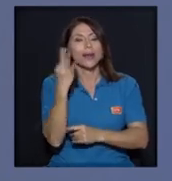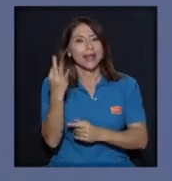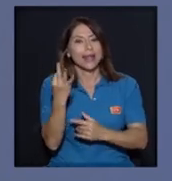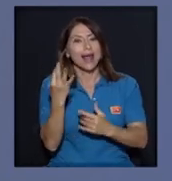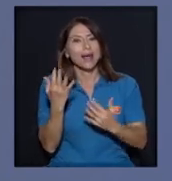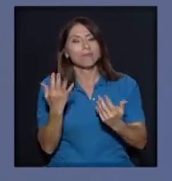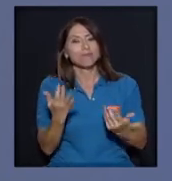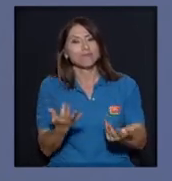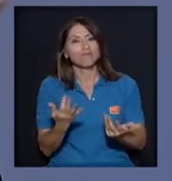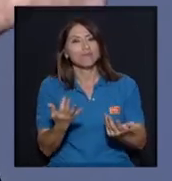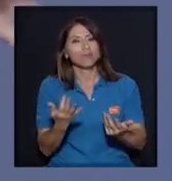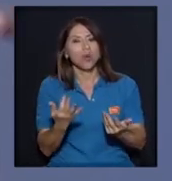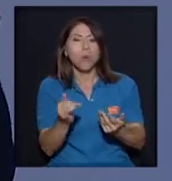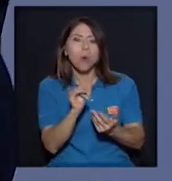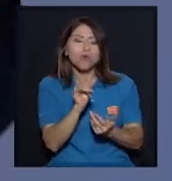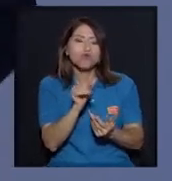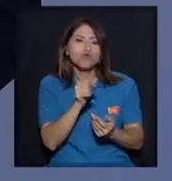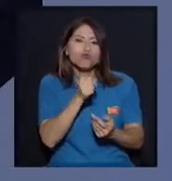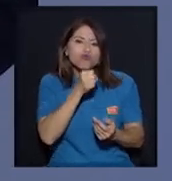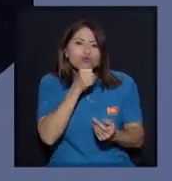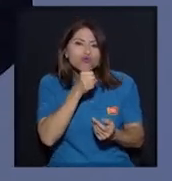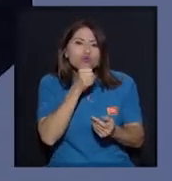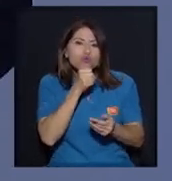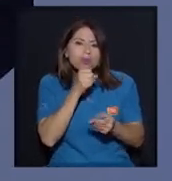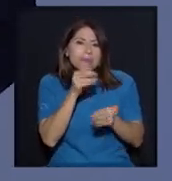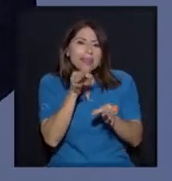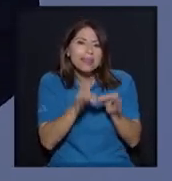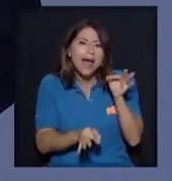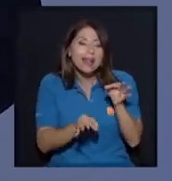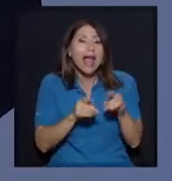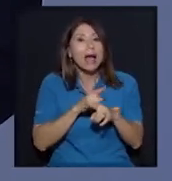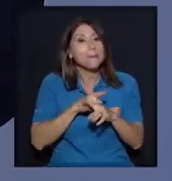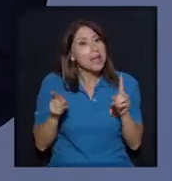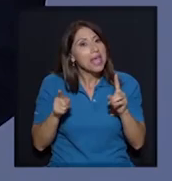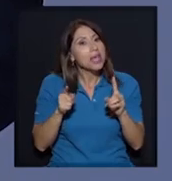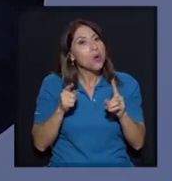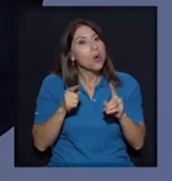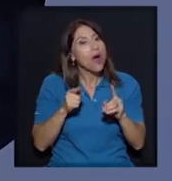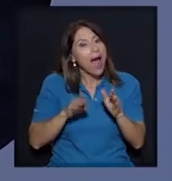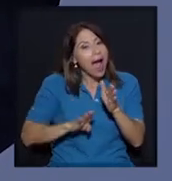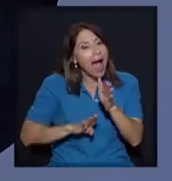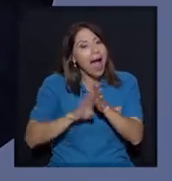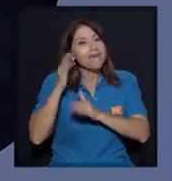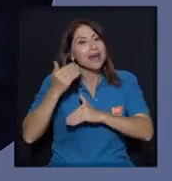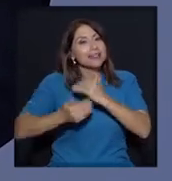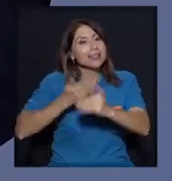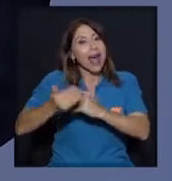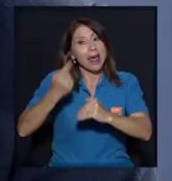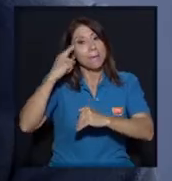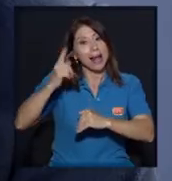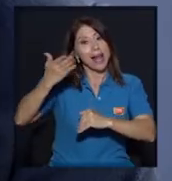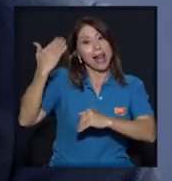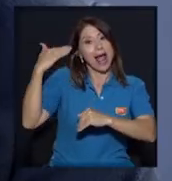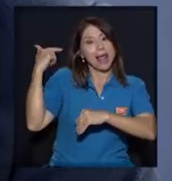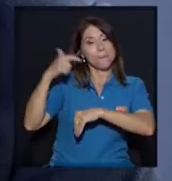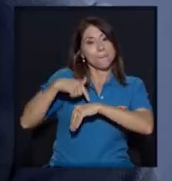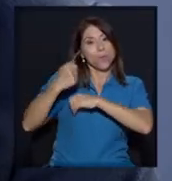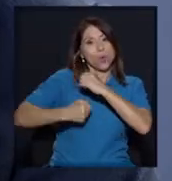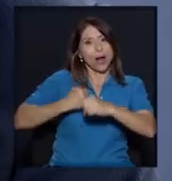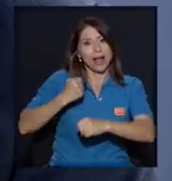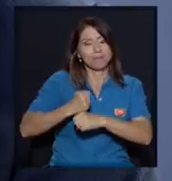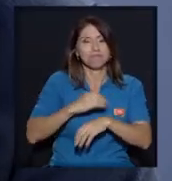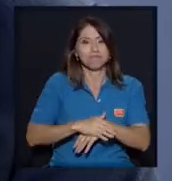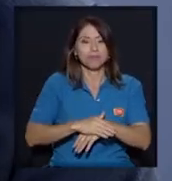digamos, rudimentaria, pero avanzada de alguna forma para la época. Hay una tendencia